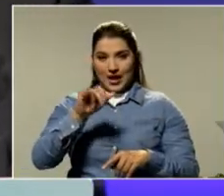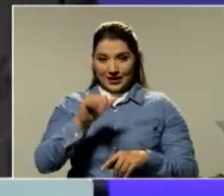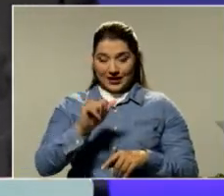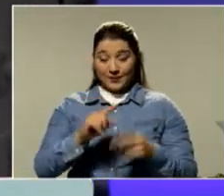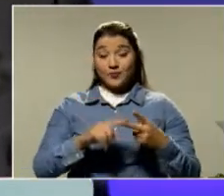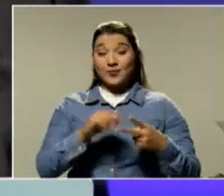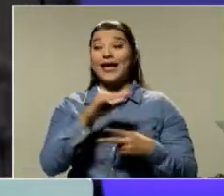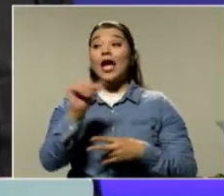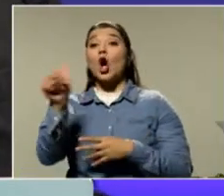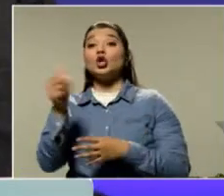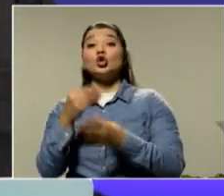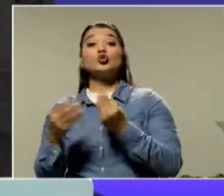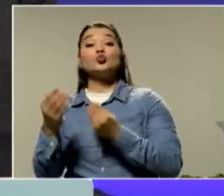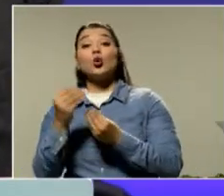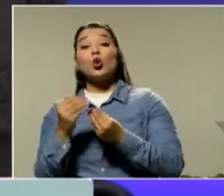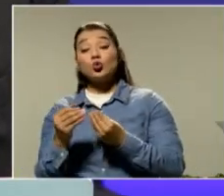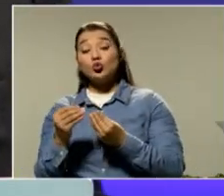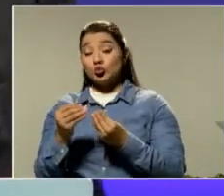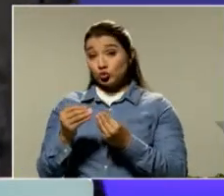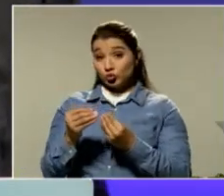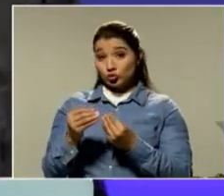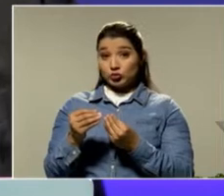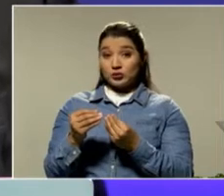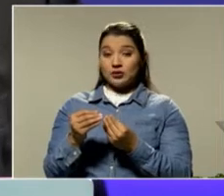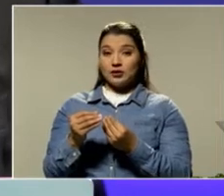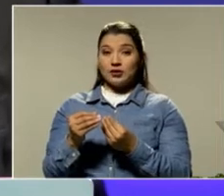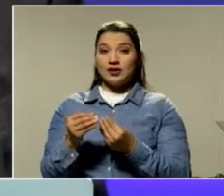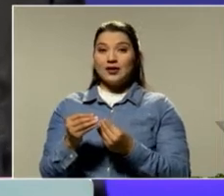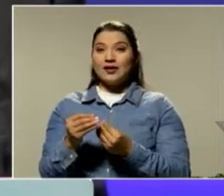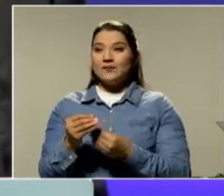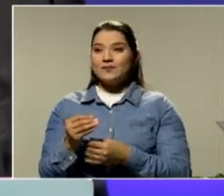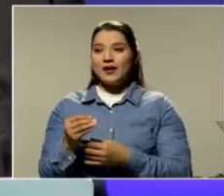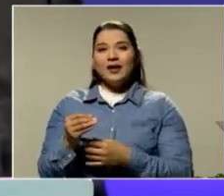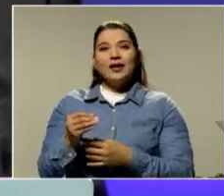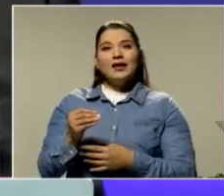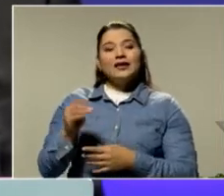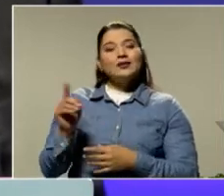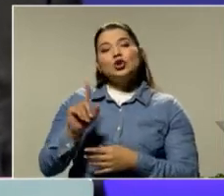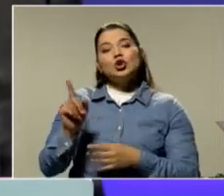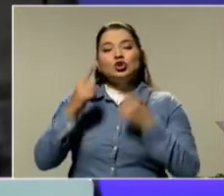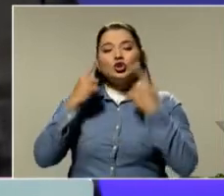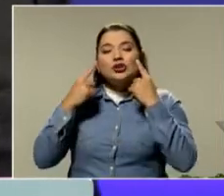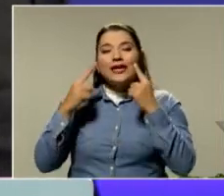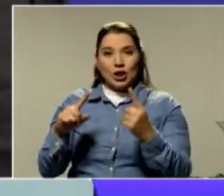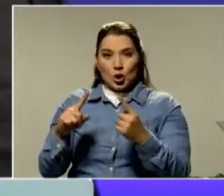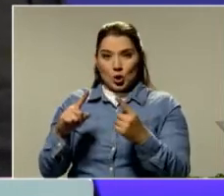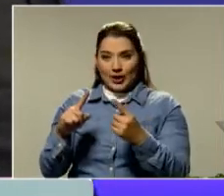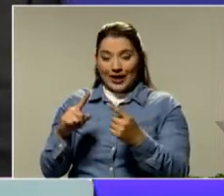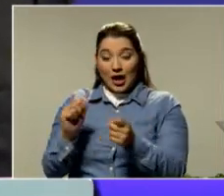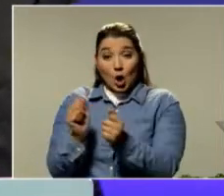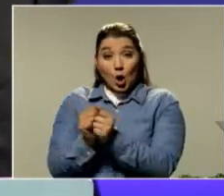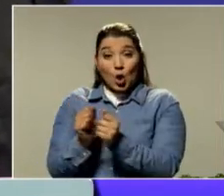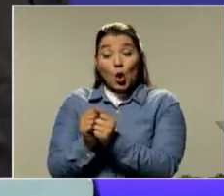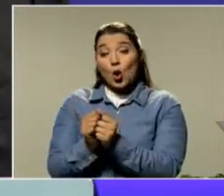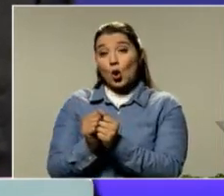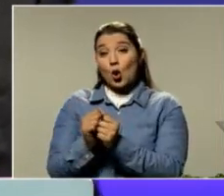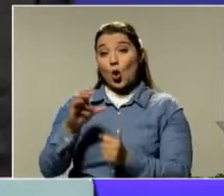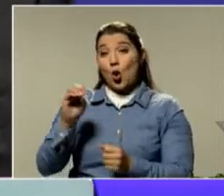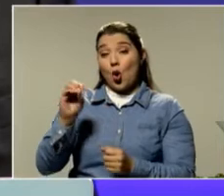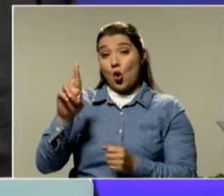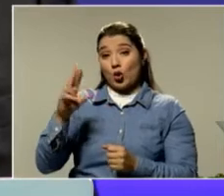tanto el control de plagas, sino el lograr suficientes nutrientes en el suelo para una cosecha abundante. Y le